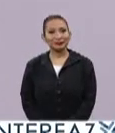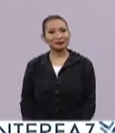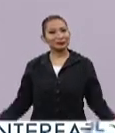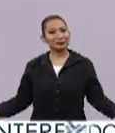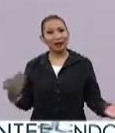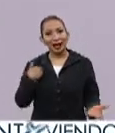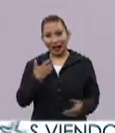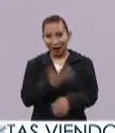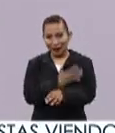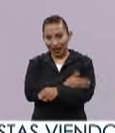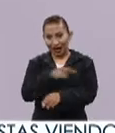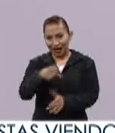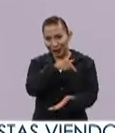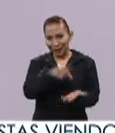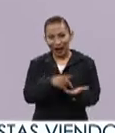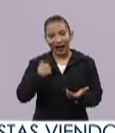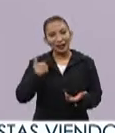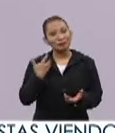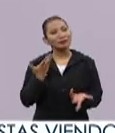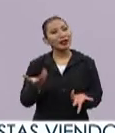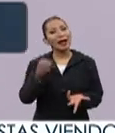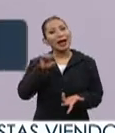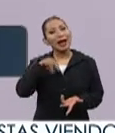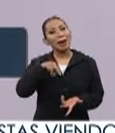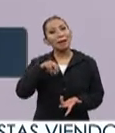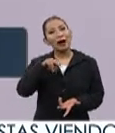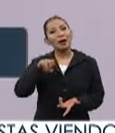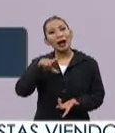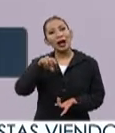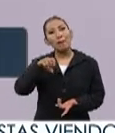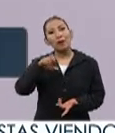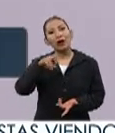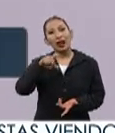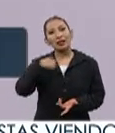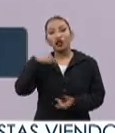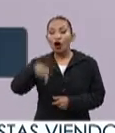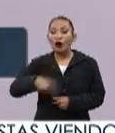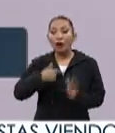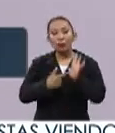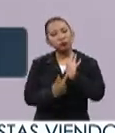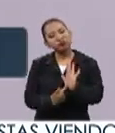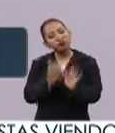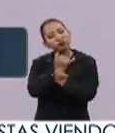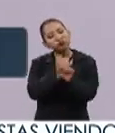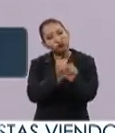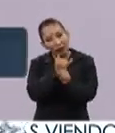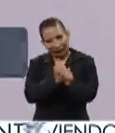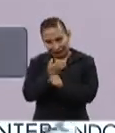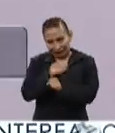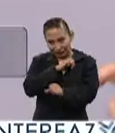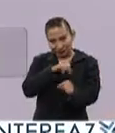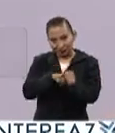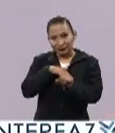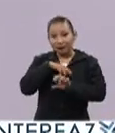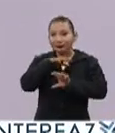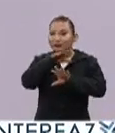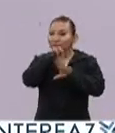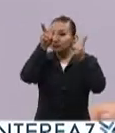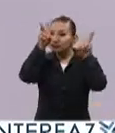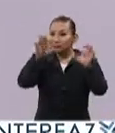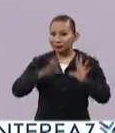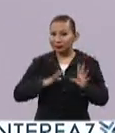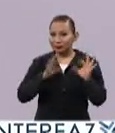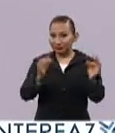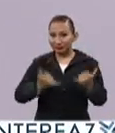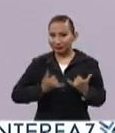Ya está con nosotros en el estudio nuestro compañero Emanuel Morales, quien hoy nos viene a presentar un trabajo, un reportaje especial sobre la